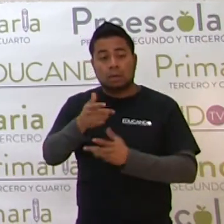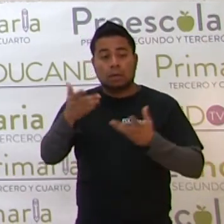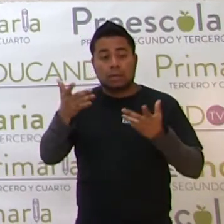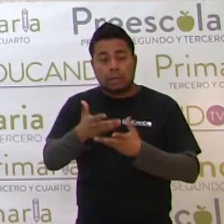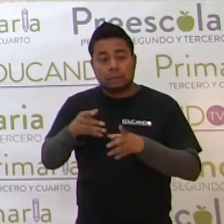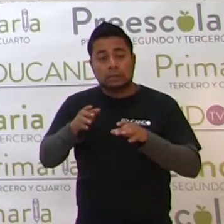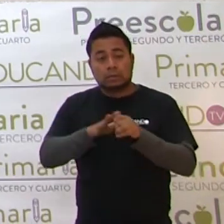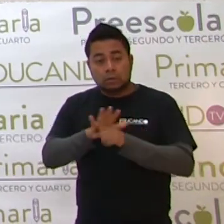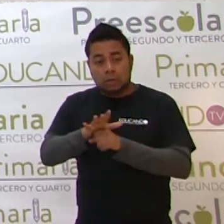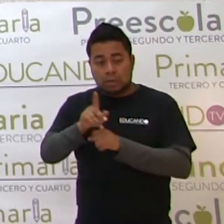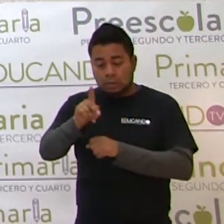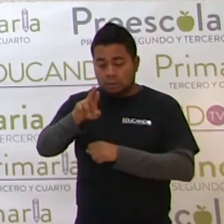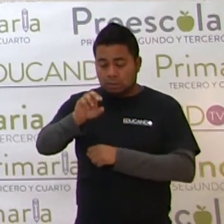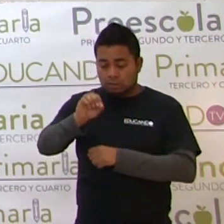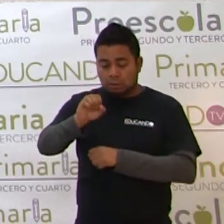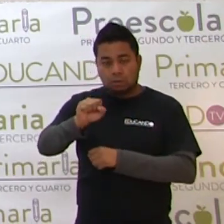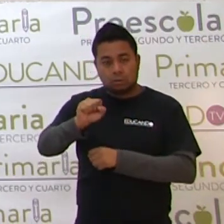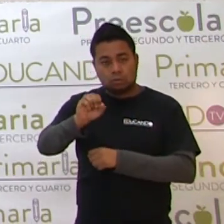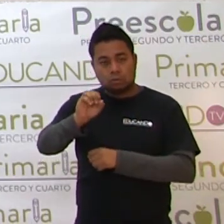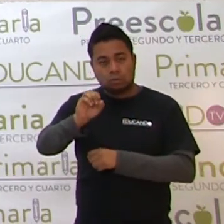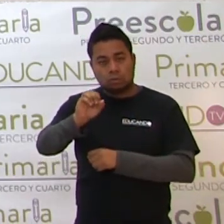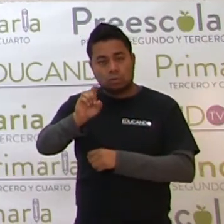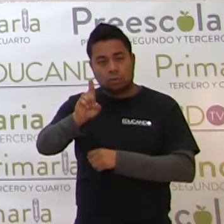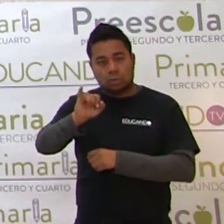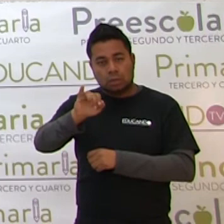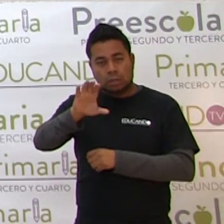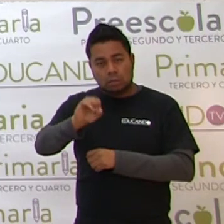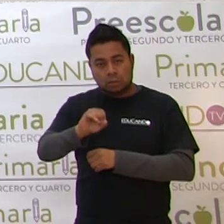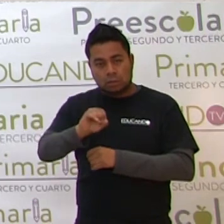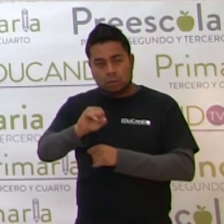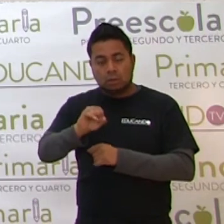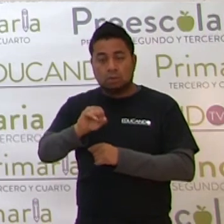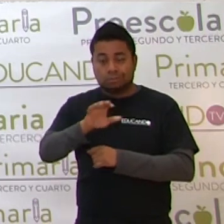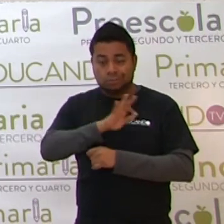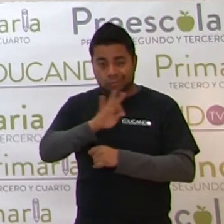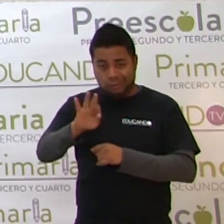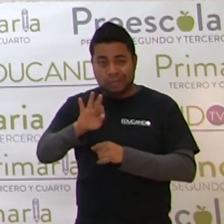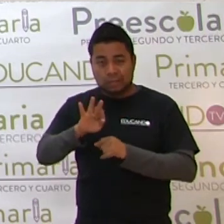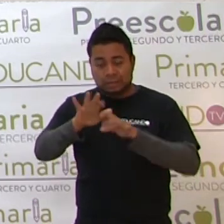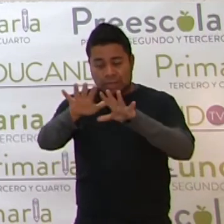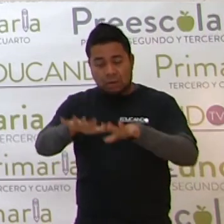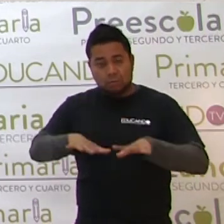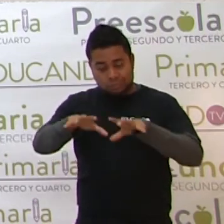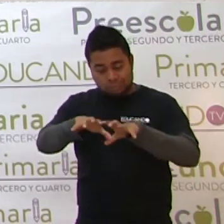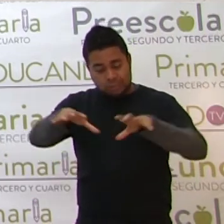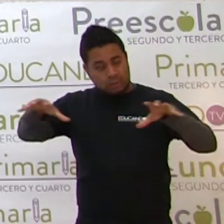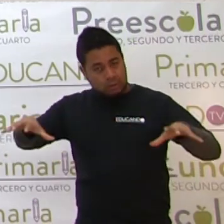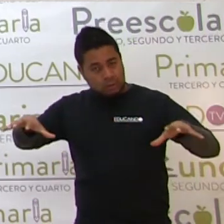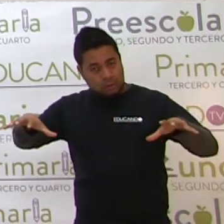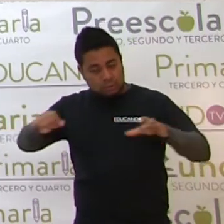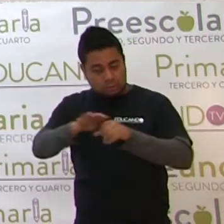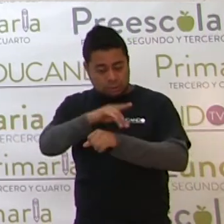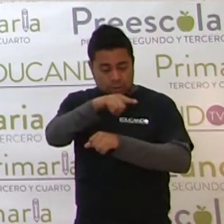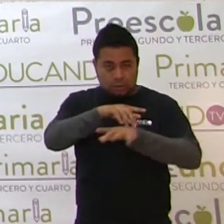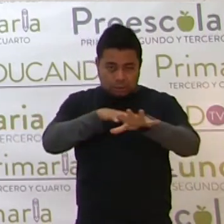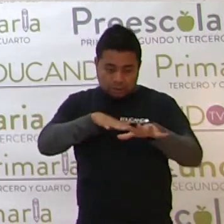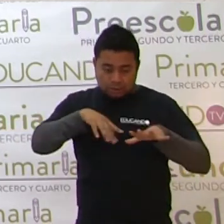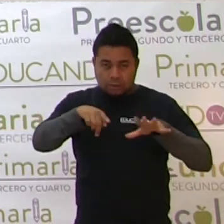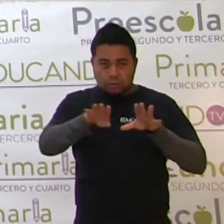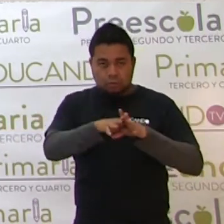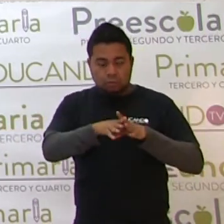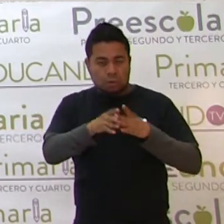recursos prosódicos y que se dividan el grupo en 2 equipos. ¿Por qué razón? Porque un equipo puede estar